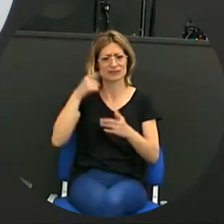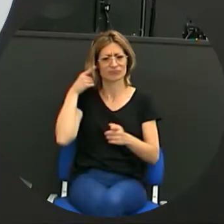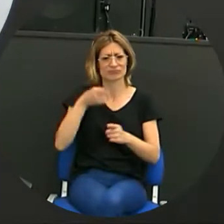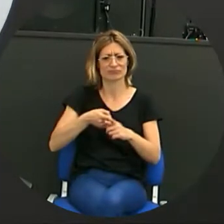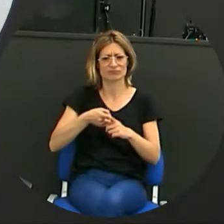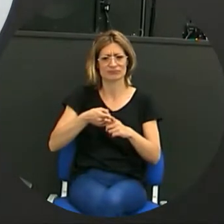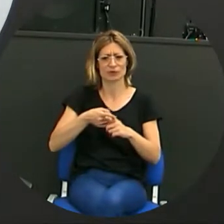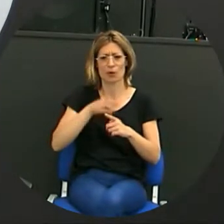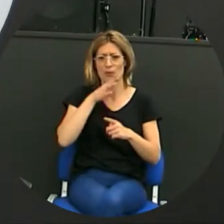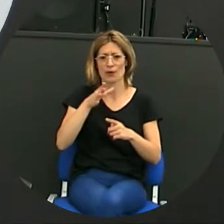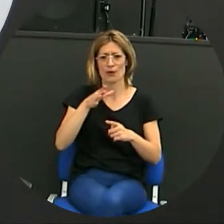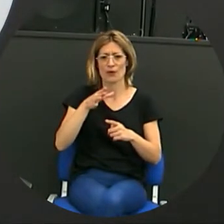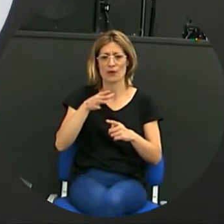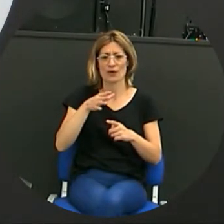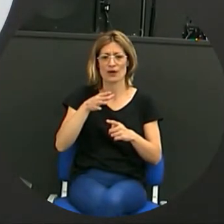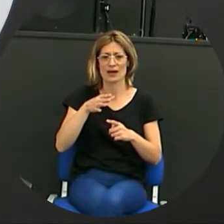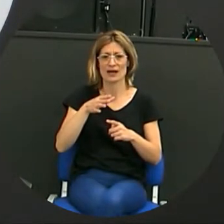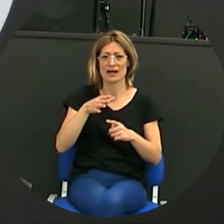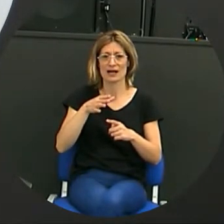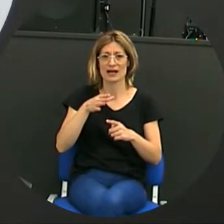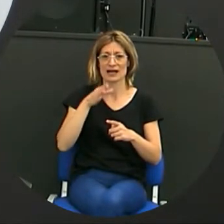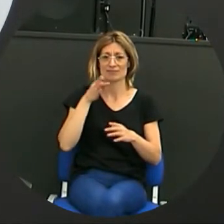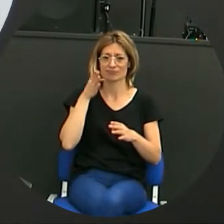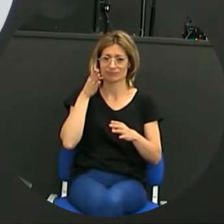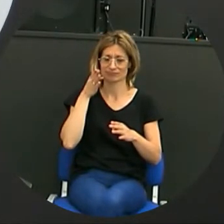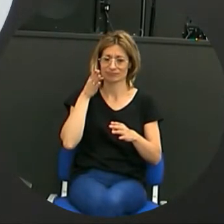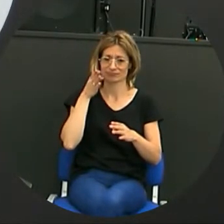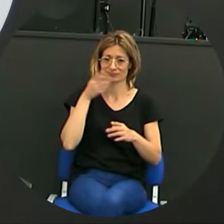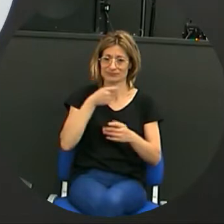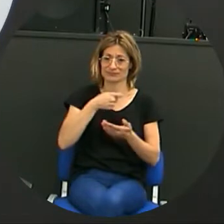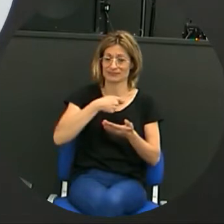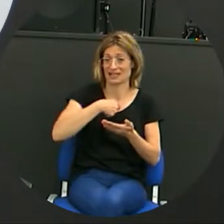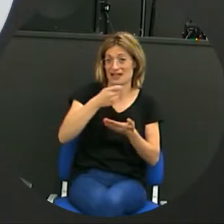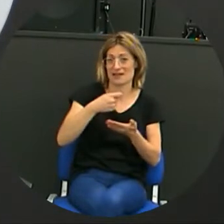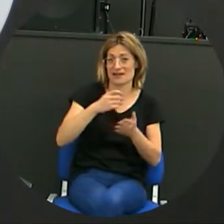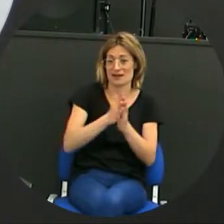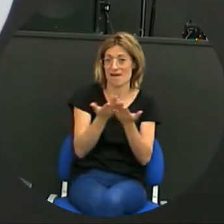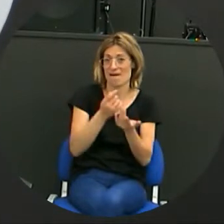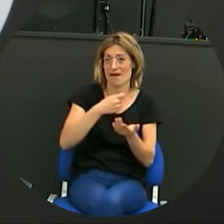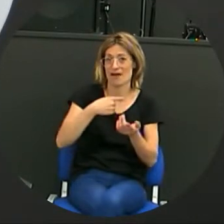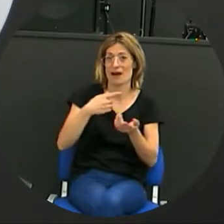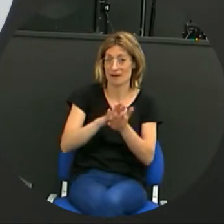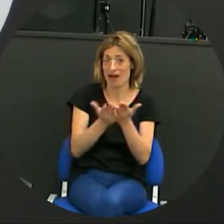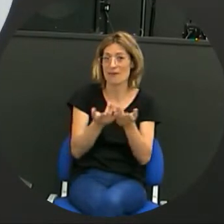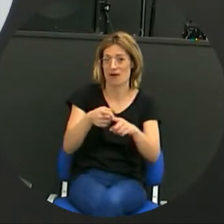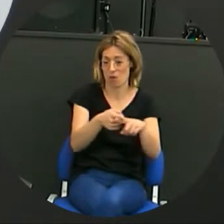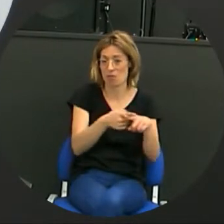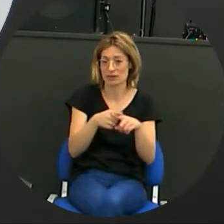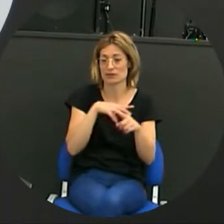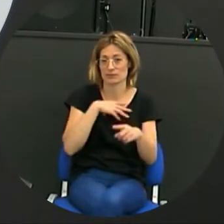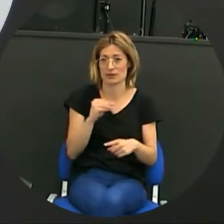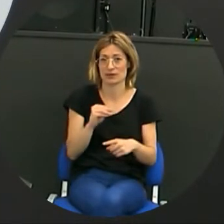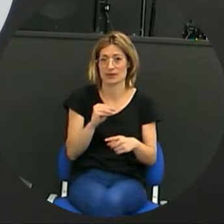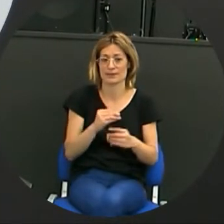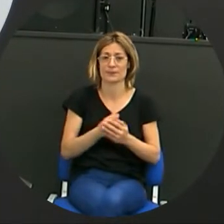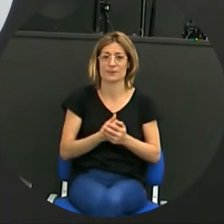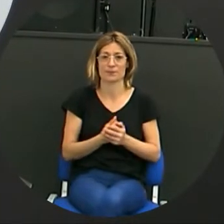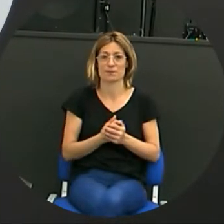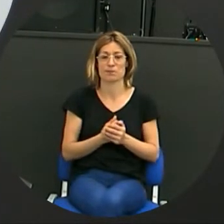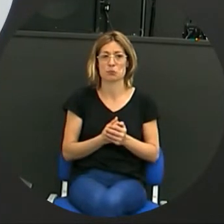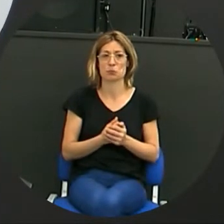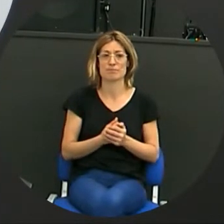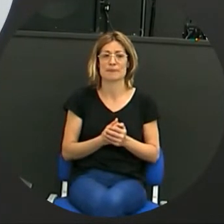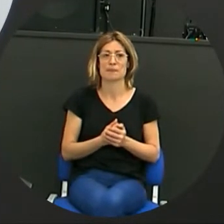las misiones y ser ellos mismos los evangelistas y los misioneros. Y en el 11, 23,